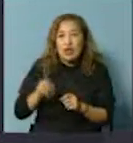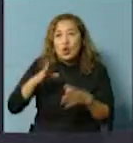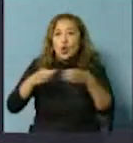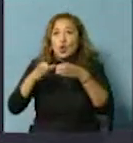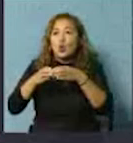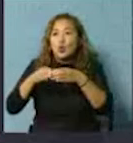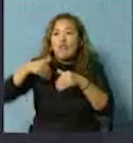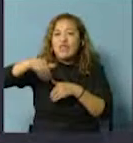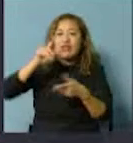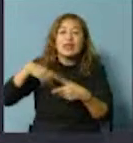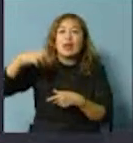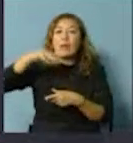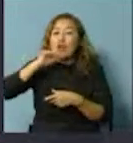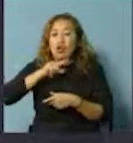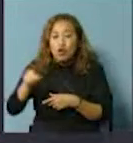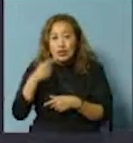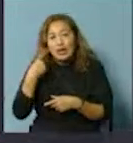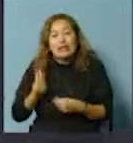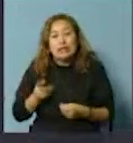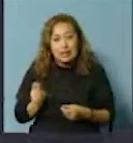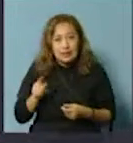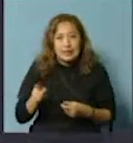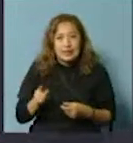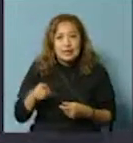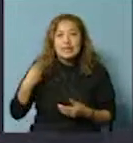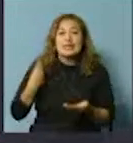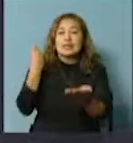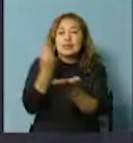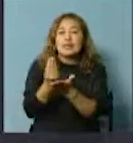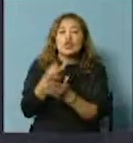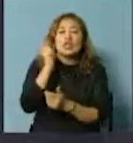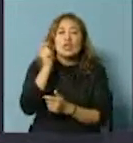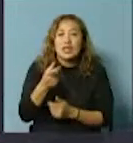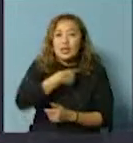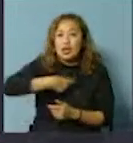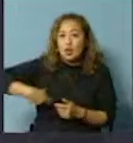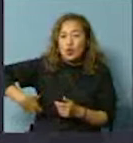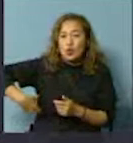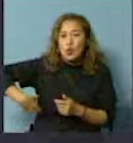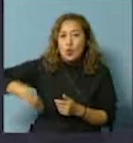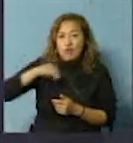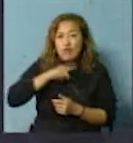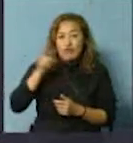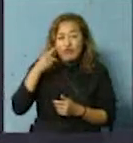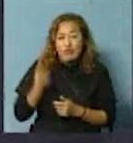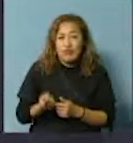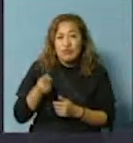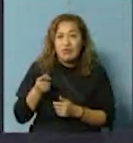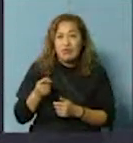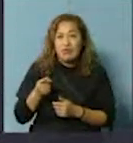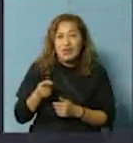justicialista del partido justicialista obviamente encabezado por el actual presidente del partido y